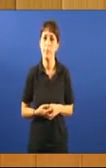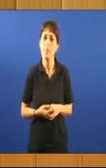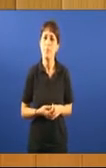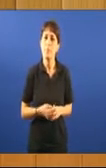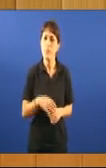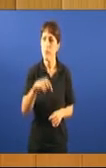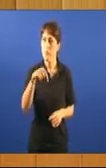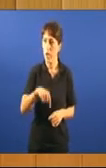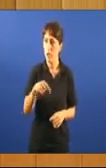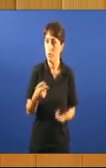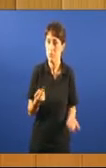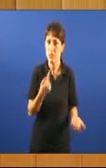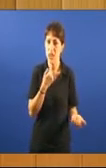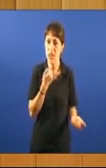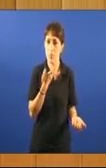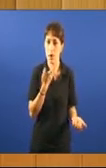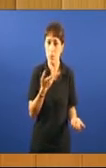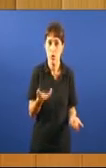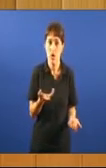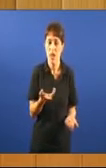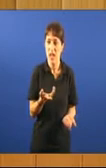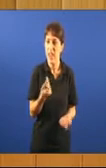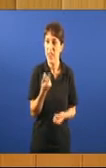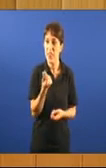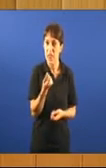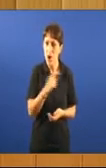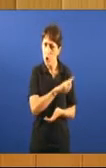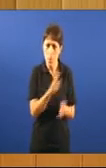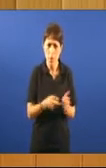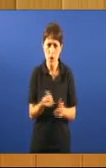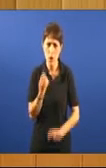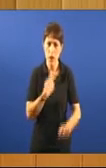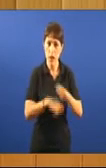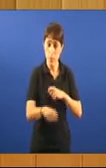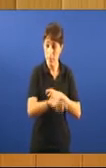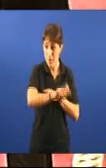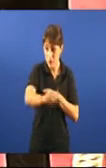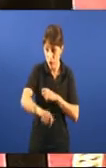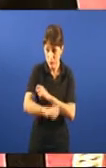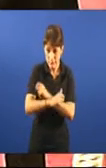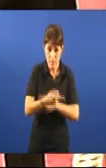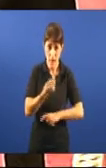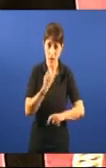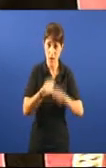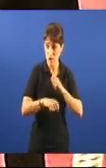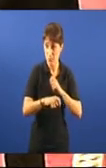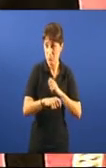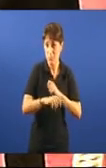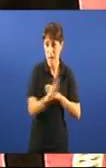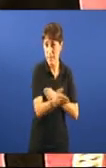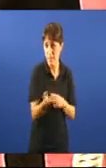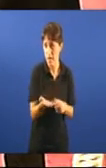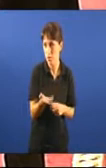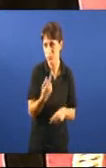sequer que se lle devolva o diñeiro á totalidade dos estafados. Mire, e xa que falo de Nova Galicia Banco, tamén